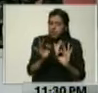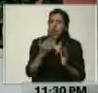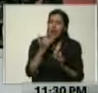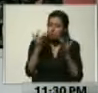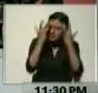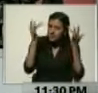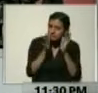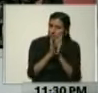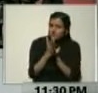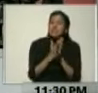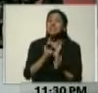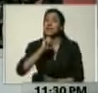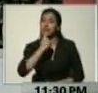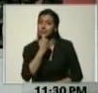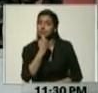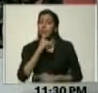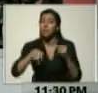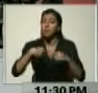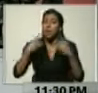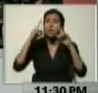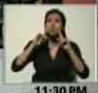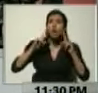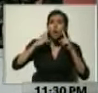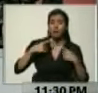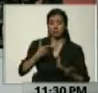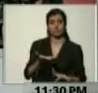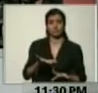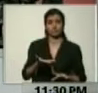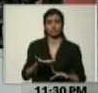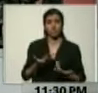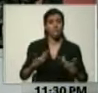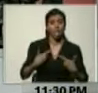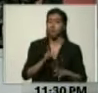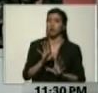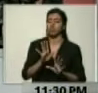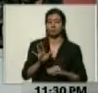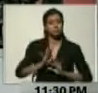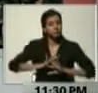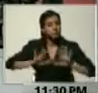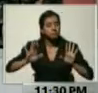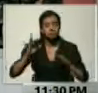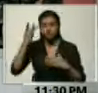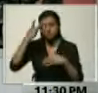chillar, pues no vayan a chillar, pues no vayan a chillar.